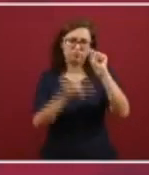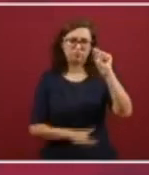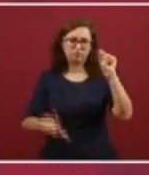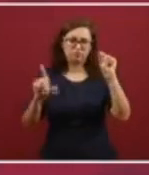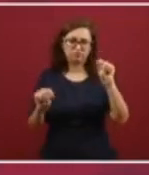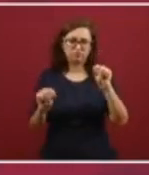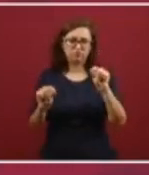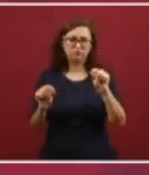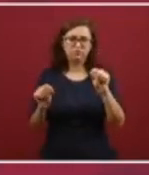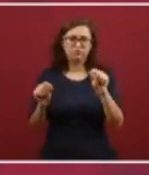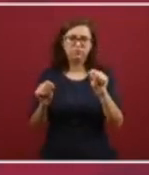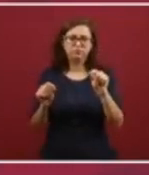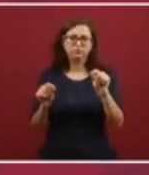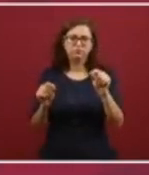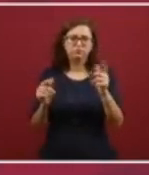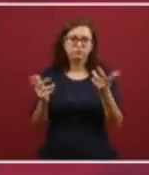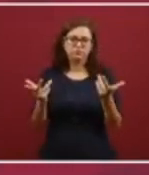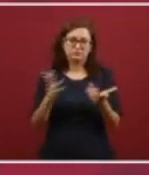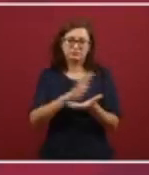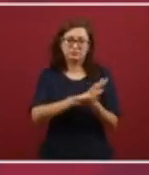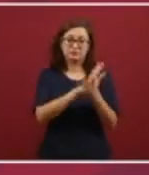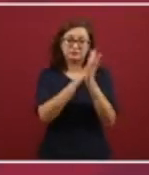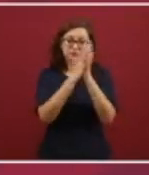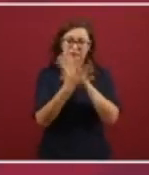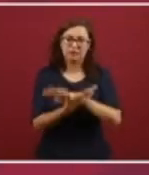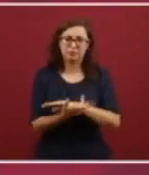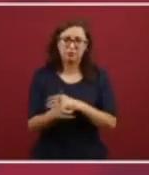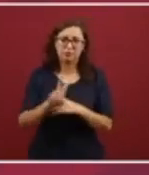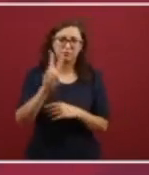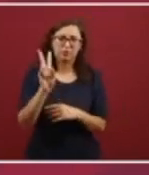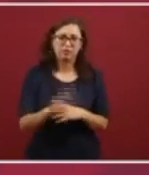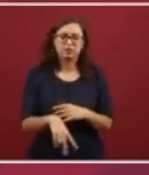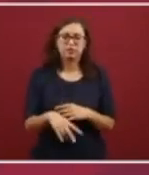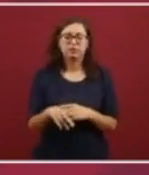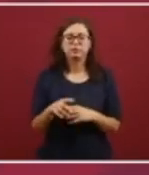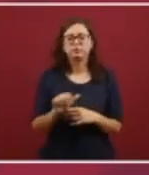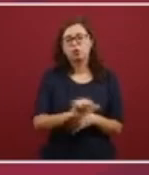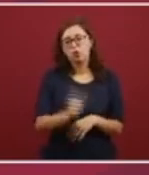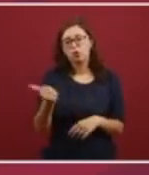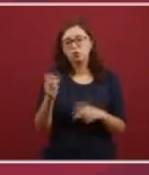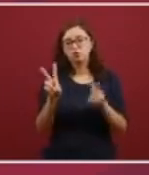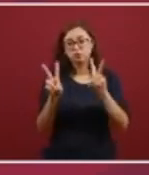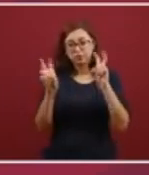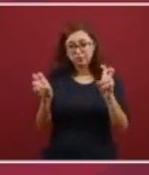Ese es el cambio, esa es la transformación. Y lo otro,